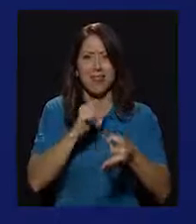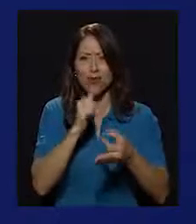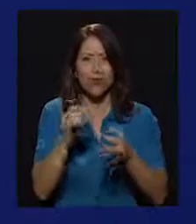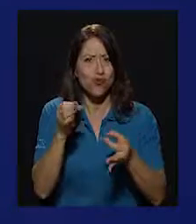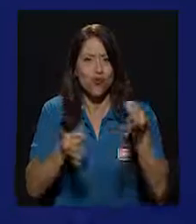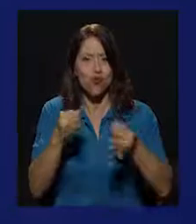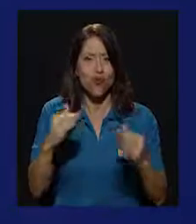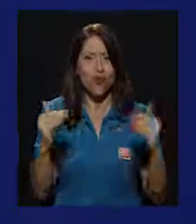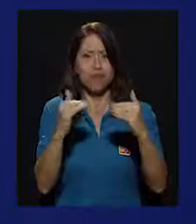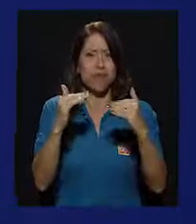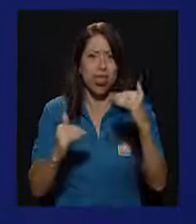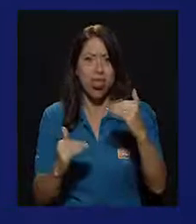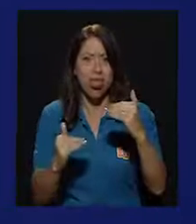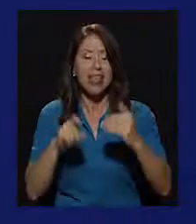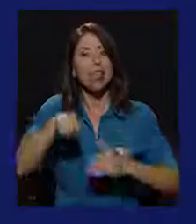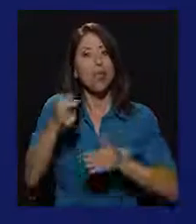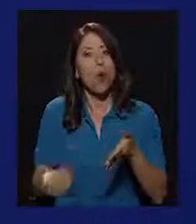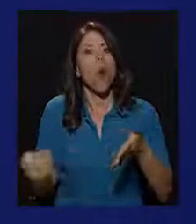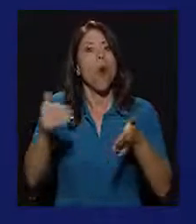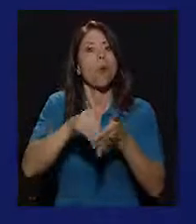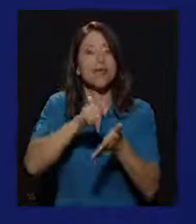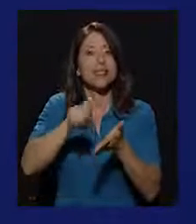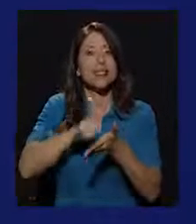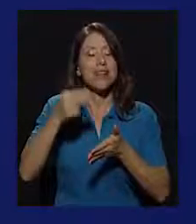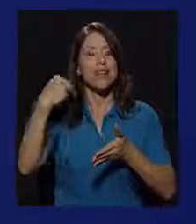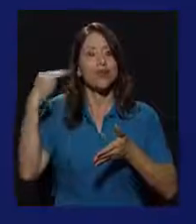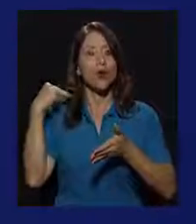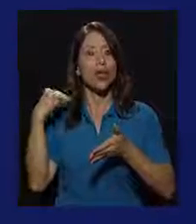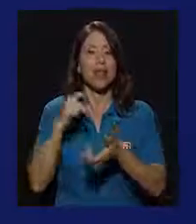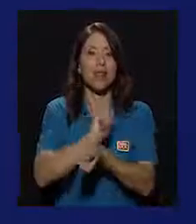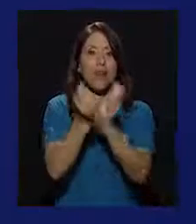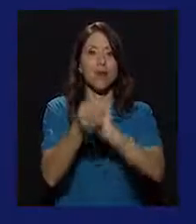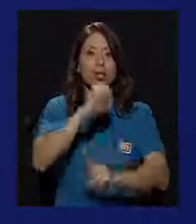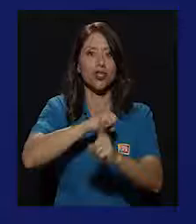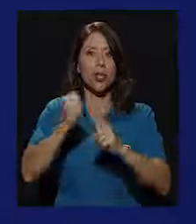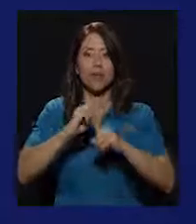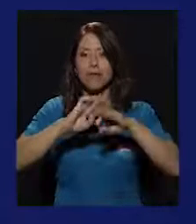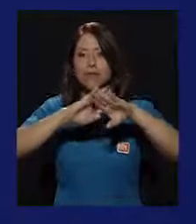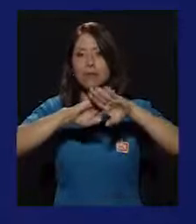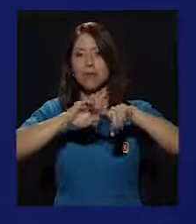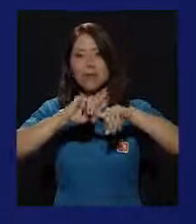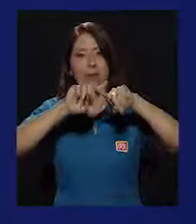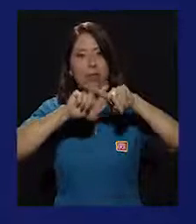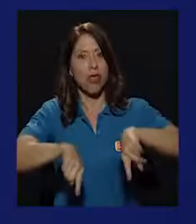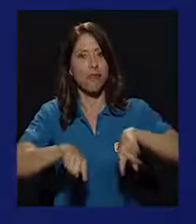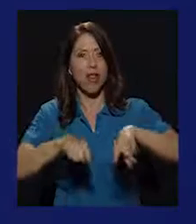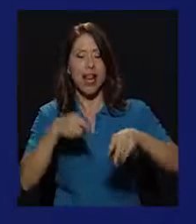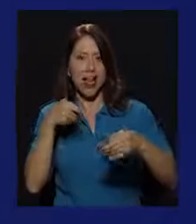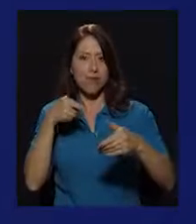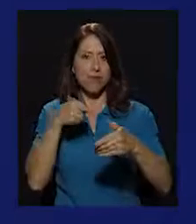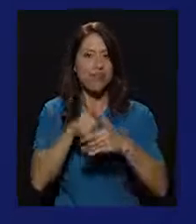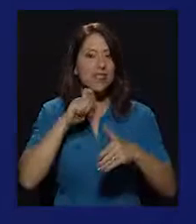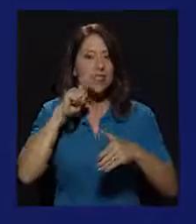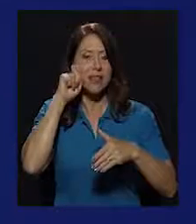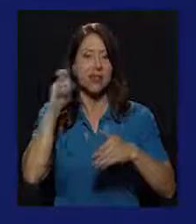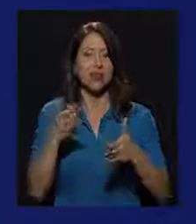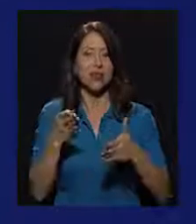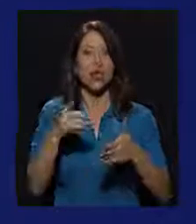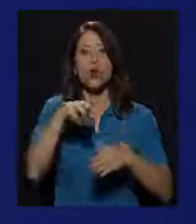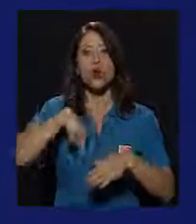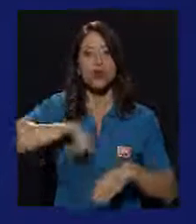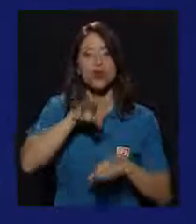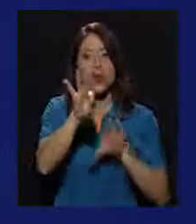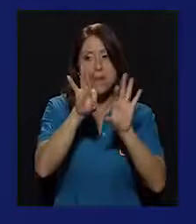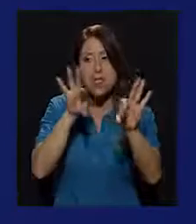es necesario reescribir la historia transformar nuestra sociedad y erradicar el sexismo invitamos a la